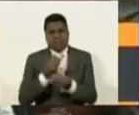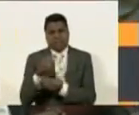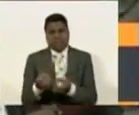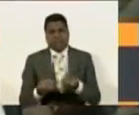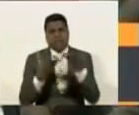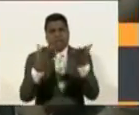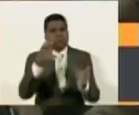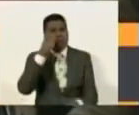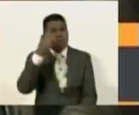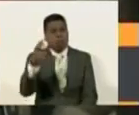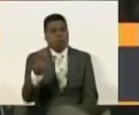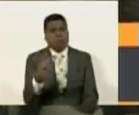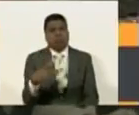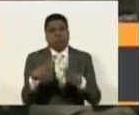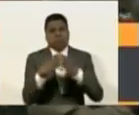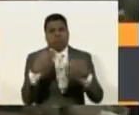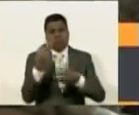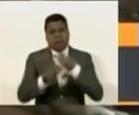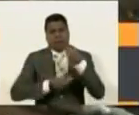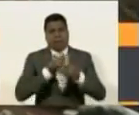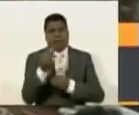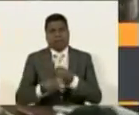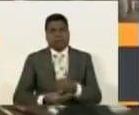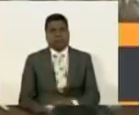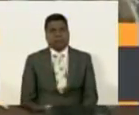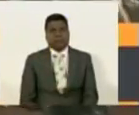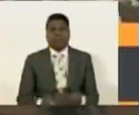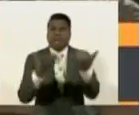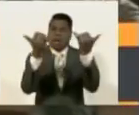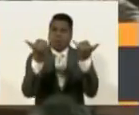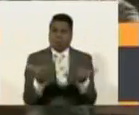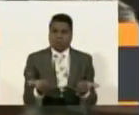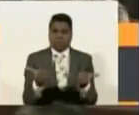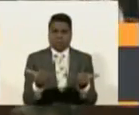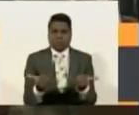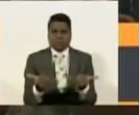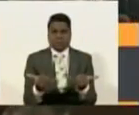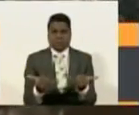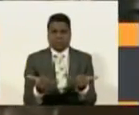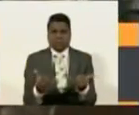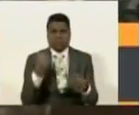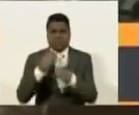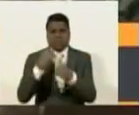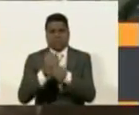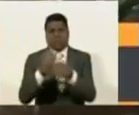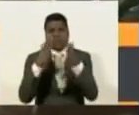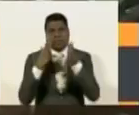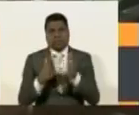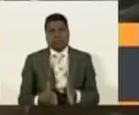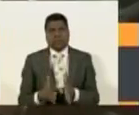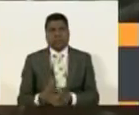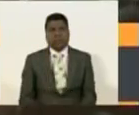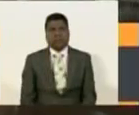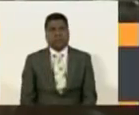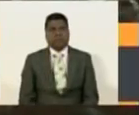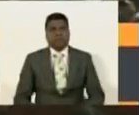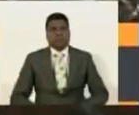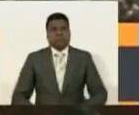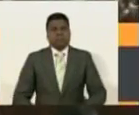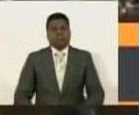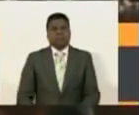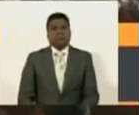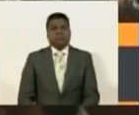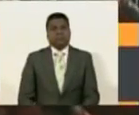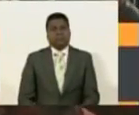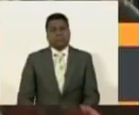entregado al pueblo la capacidad de hacerlo. Ahora, hermanos trabajadores y trabajadoras, cuando el presidente